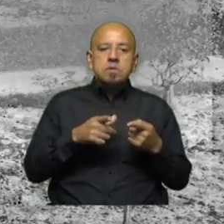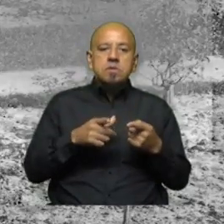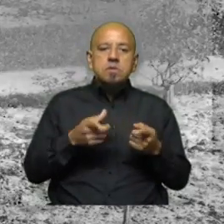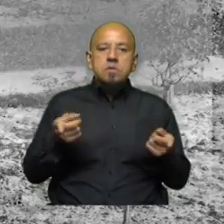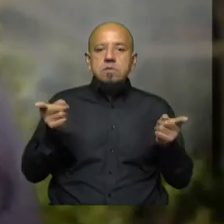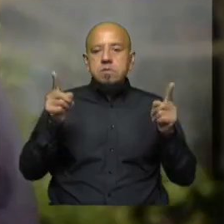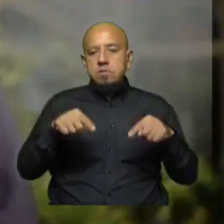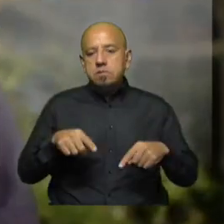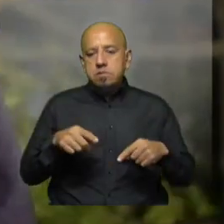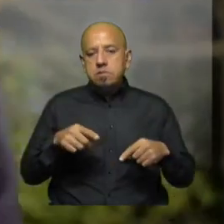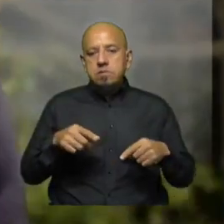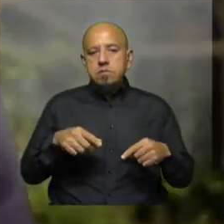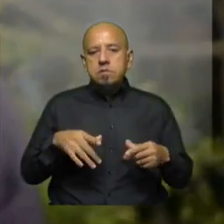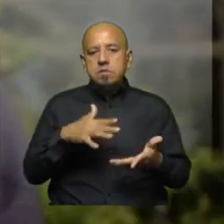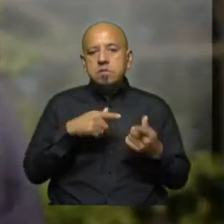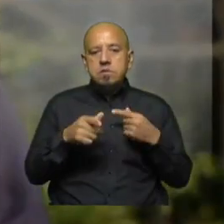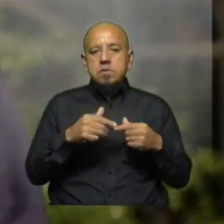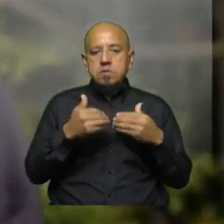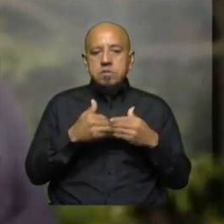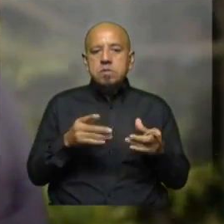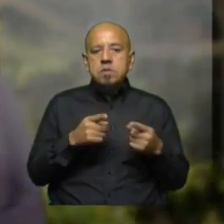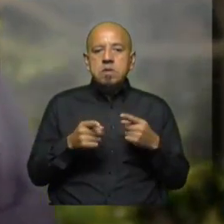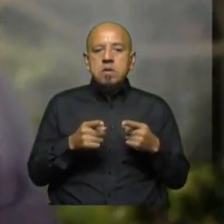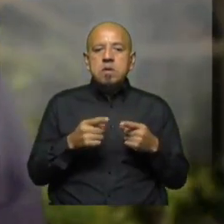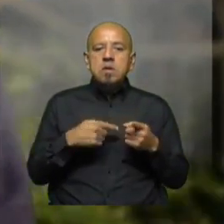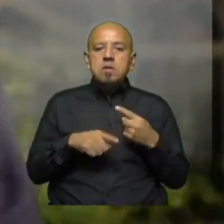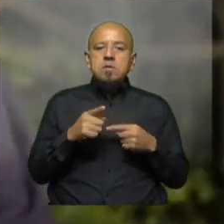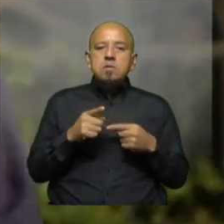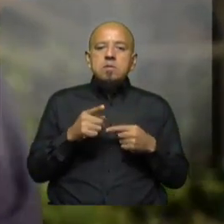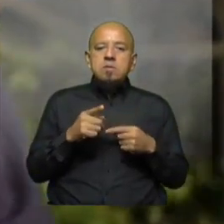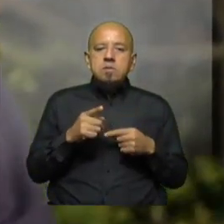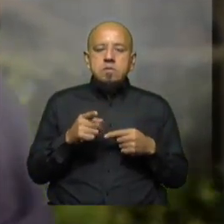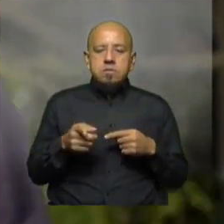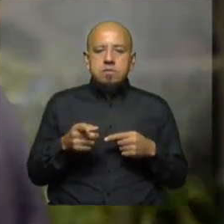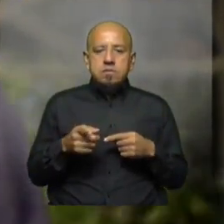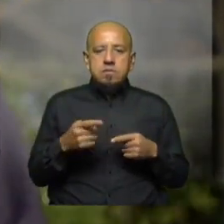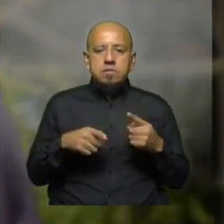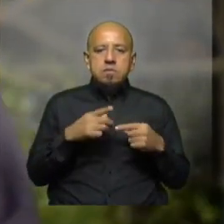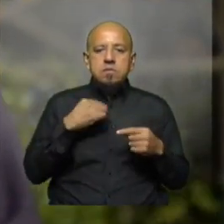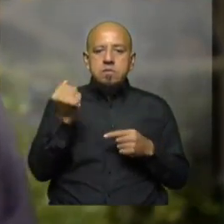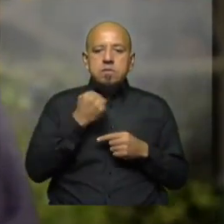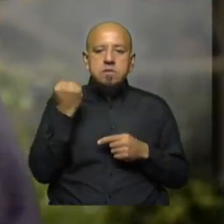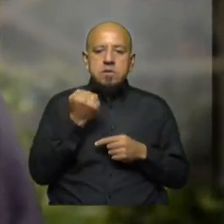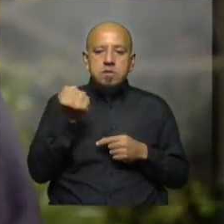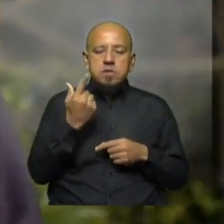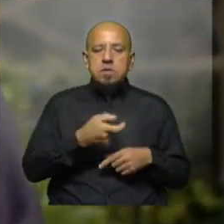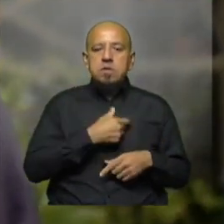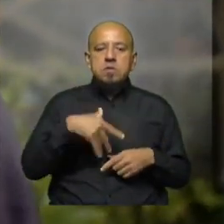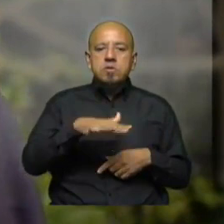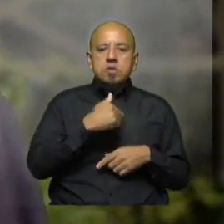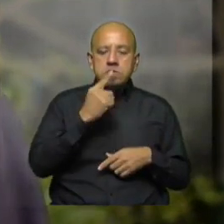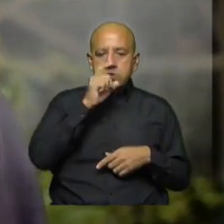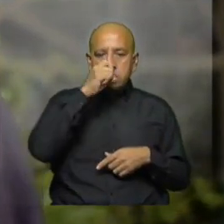venido a la inauguración. O sea que fue un acontecimiento muy importante para la sociedad de